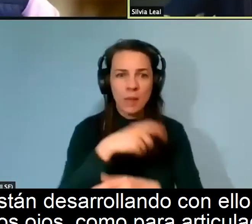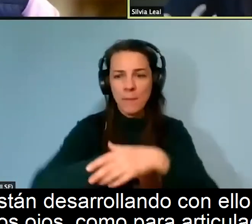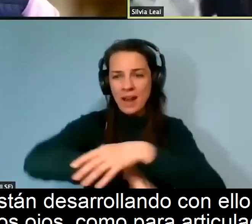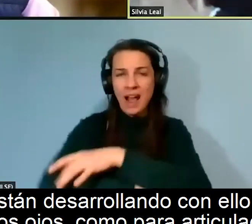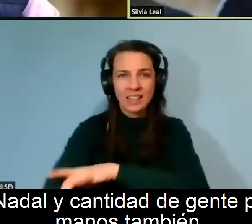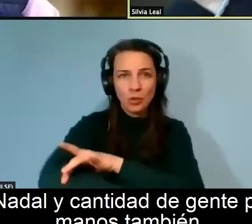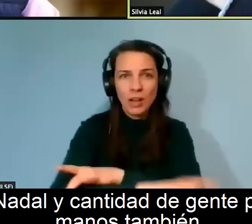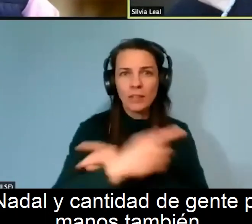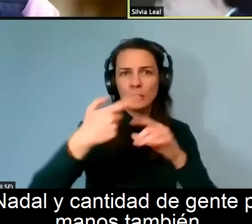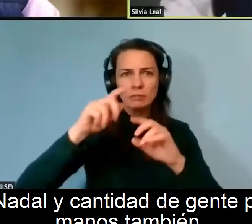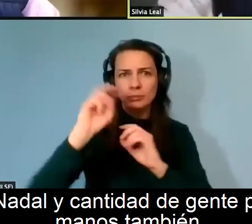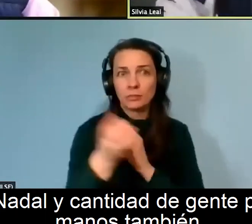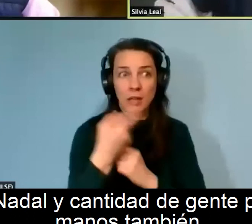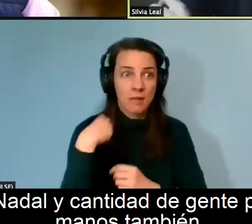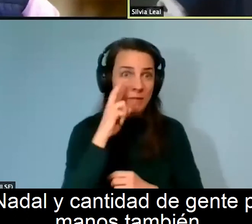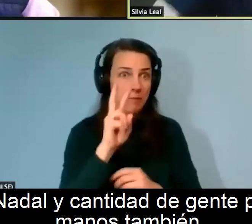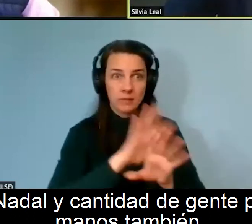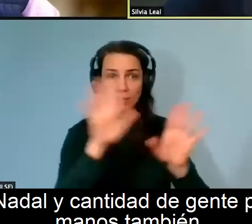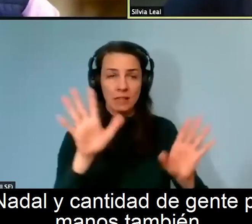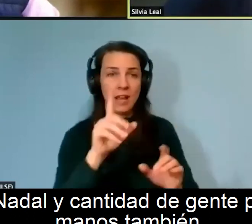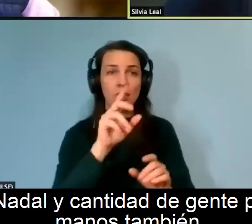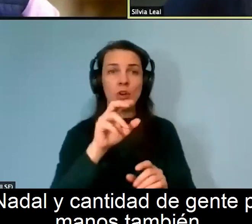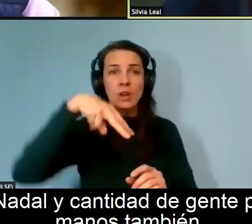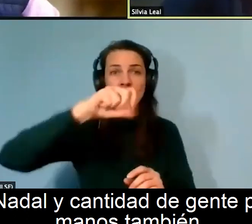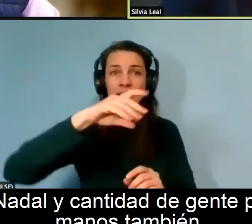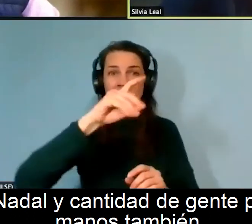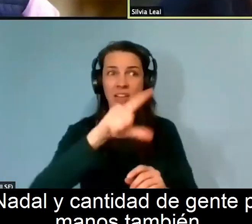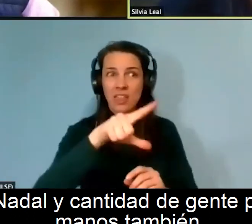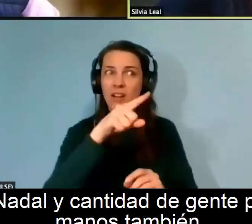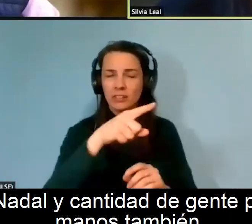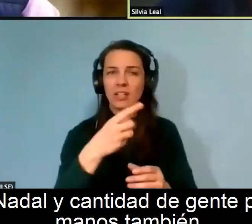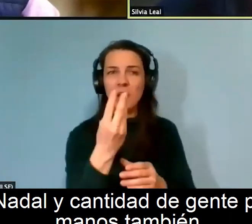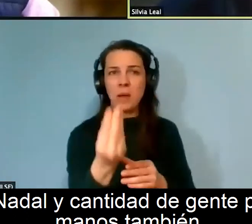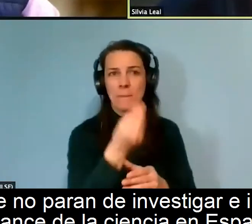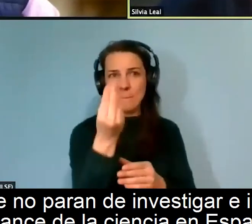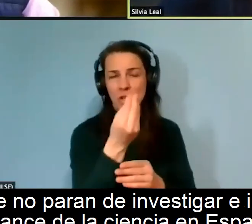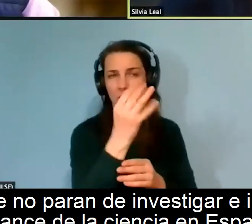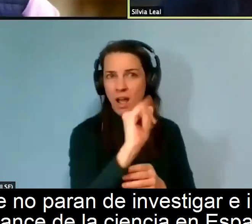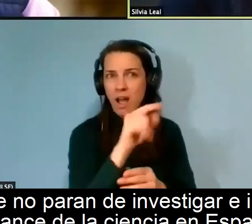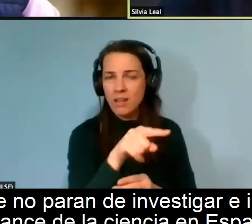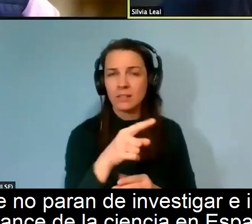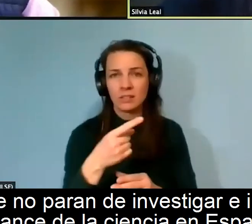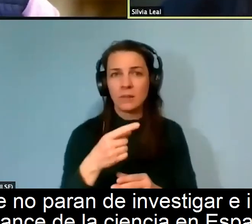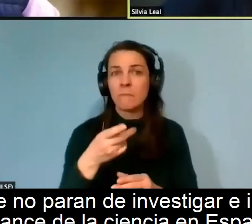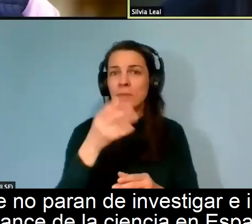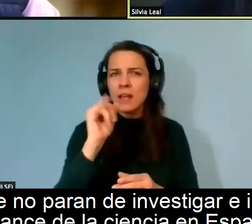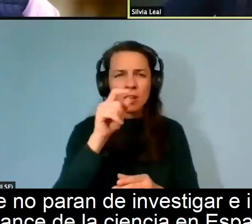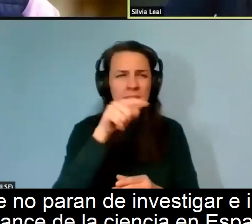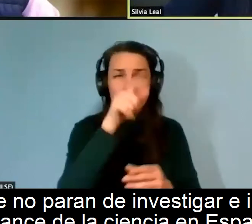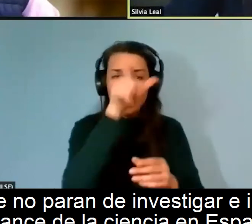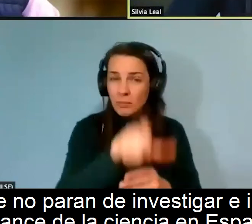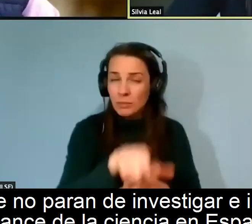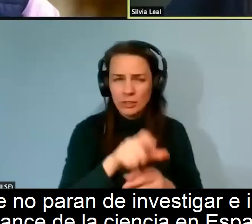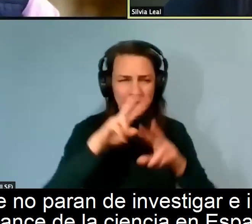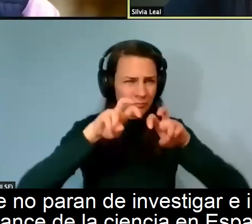de todo tipo. Y bueno, ahí está Rafa Nadal y cantidad de gente que está pasando por sus manos también. Y son personas que no paran de investigar y